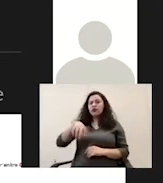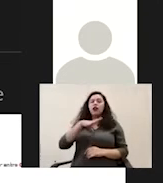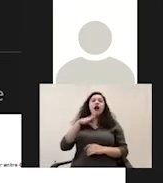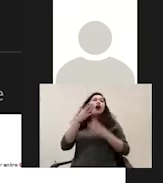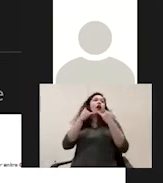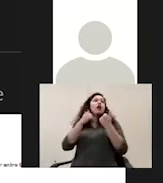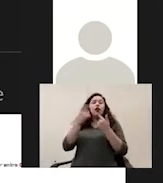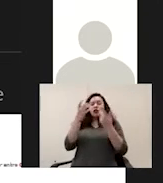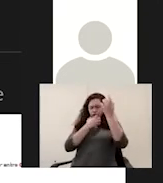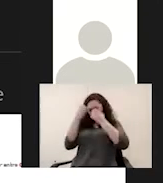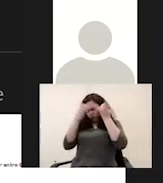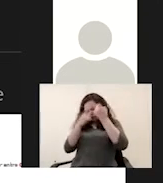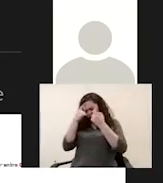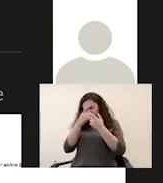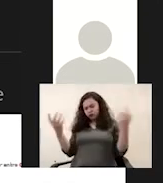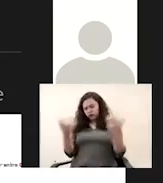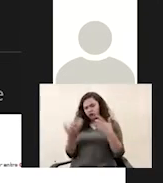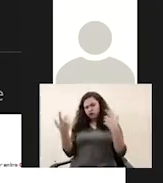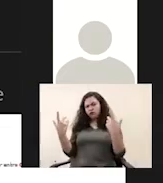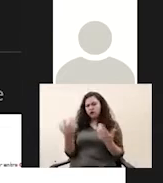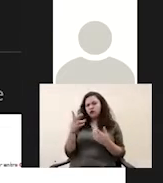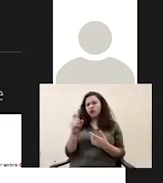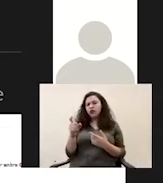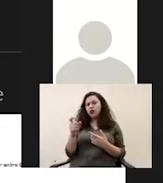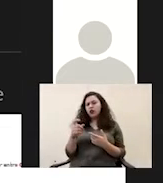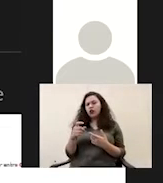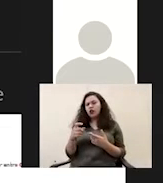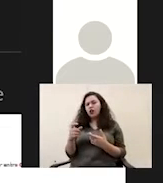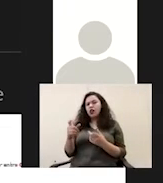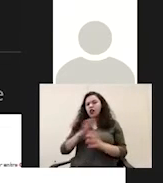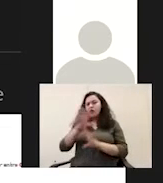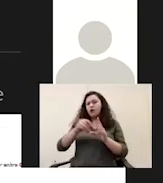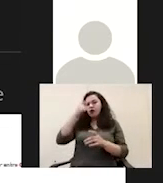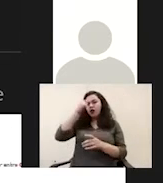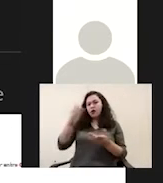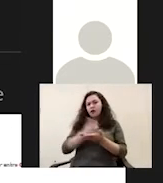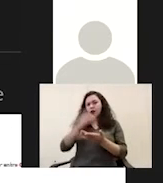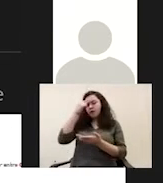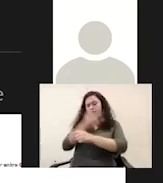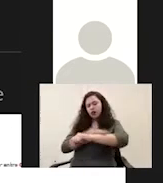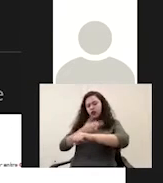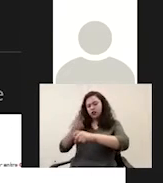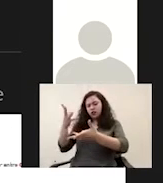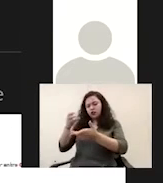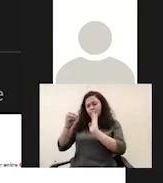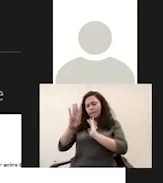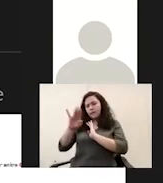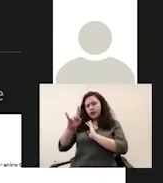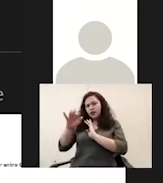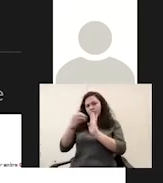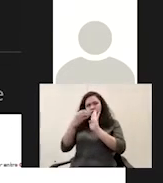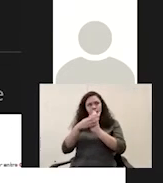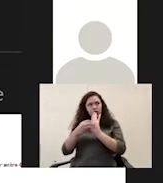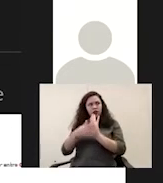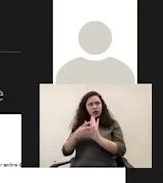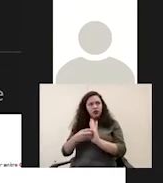un estudio para garantizar la potabilidad del agua y además van a tener un registro y una bitácora. El registro y la bitácora